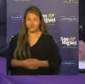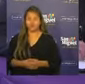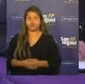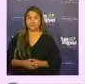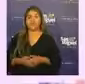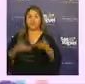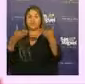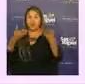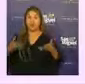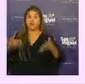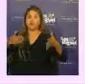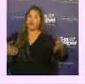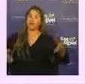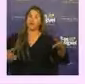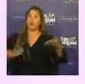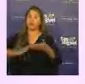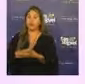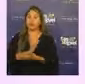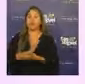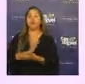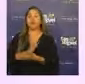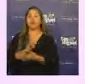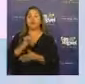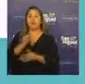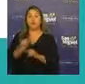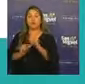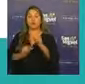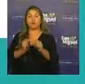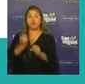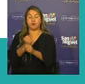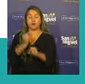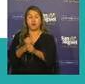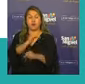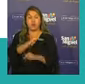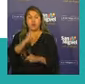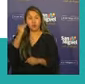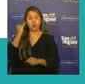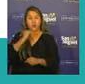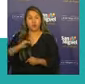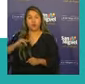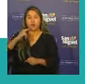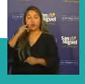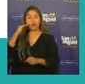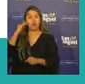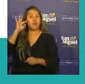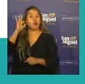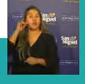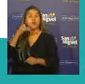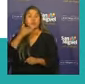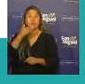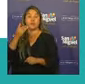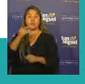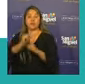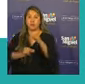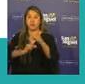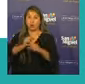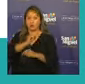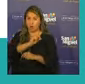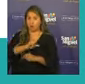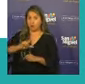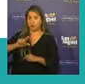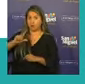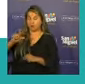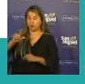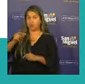Vamos a partir de a poquito trabajando con niñas, niños, pero de a poquito también ahí vamos a ir aumentando para